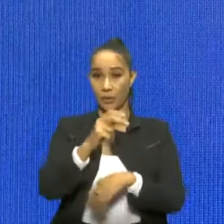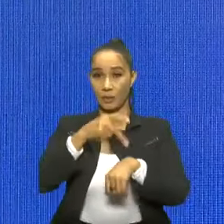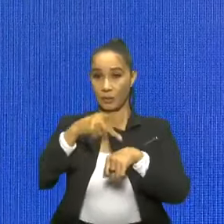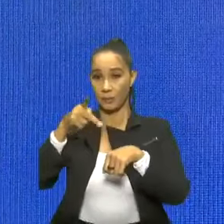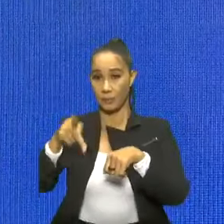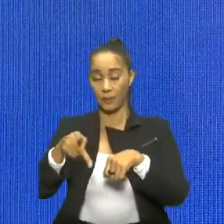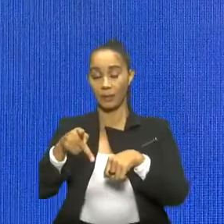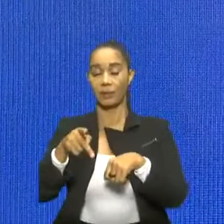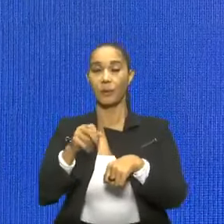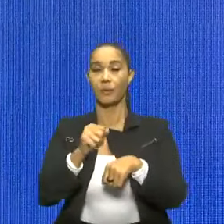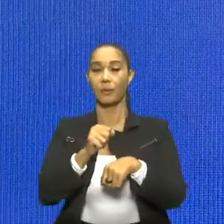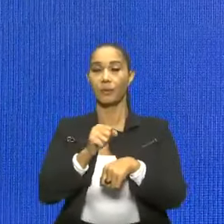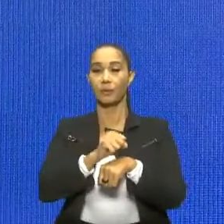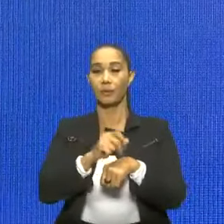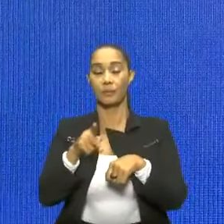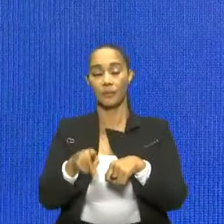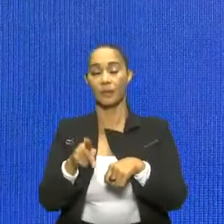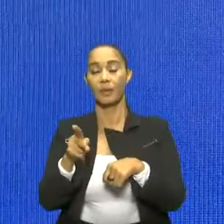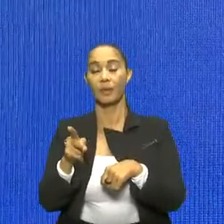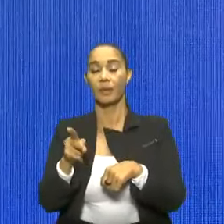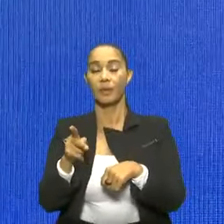Pedro de Macorís,